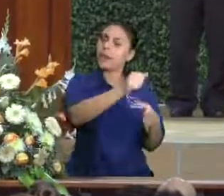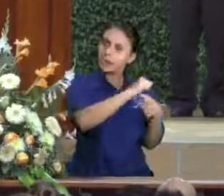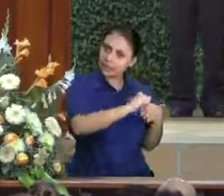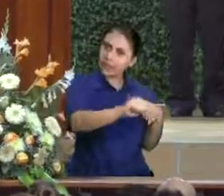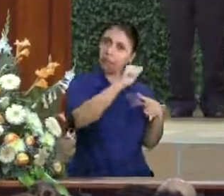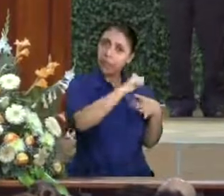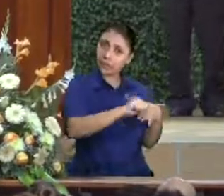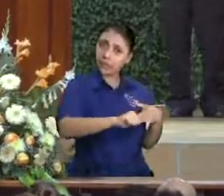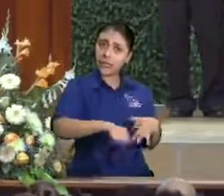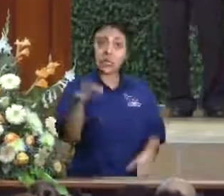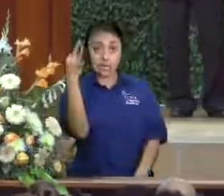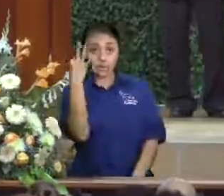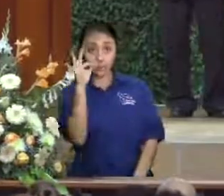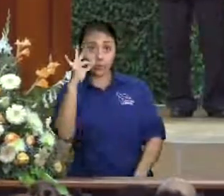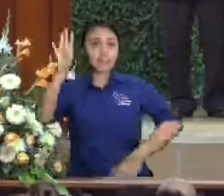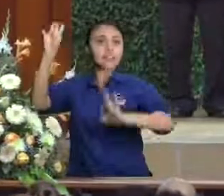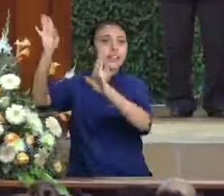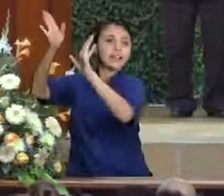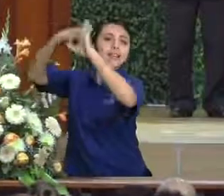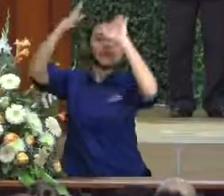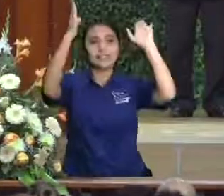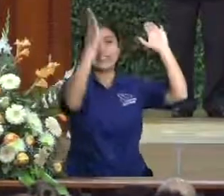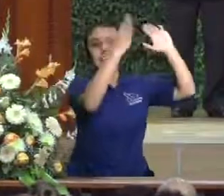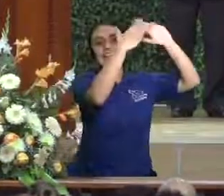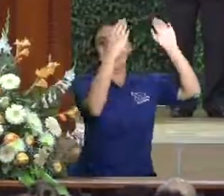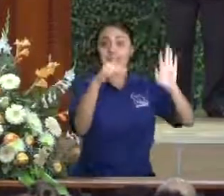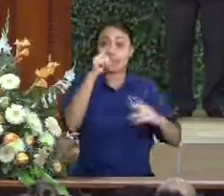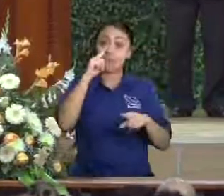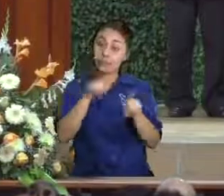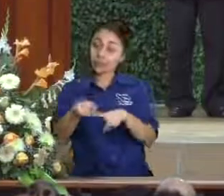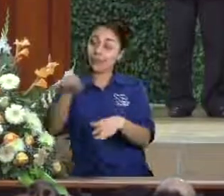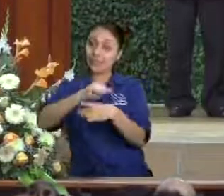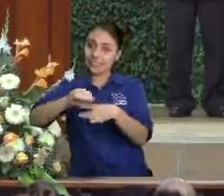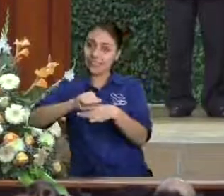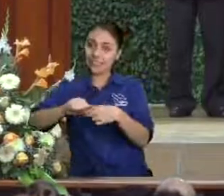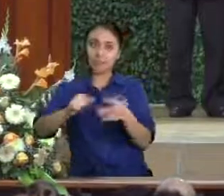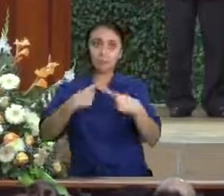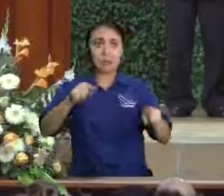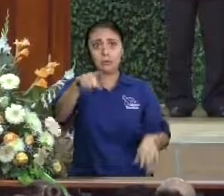practicado las chicas también. Pero uno, hermano.